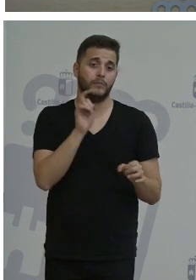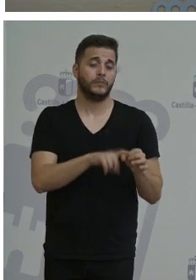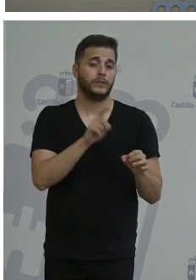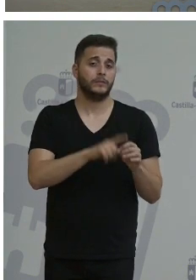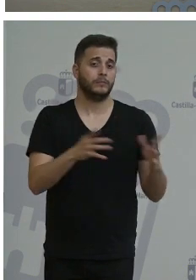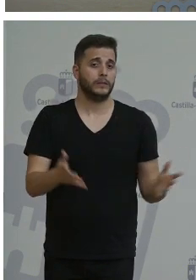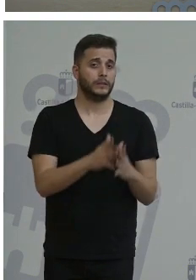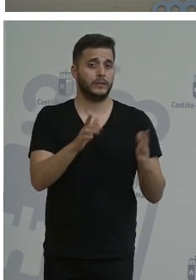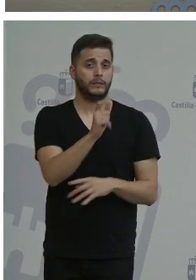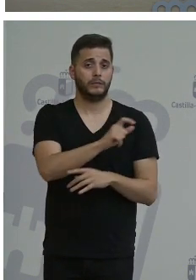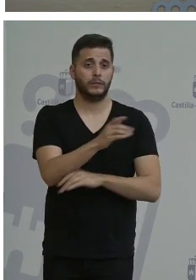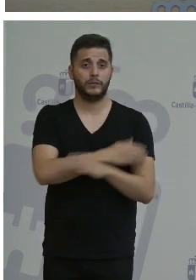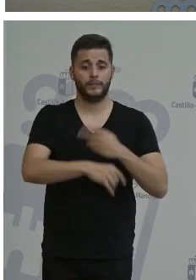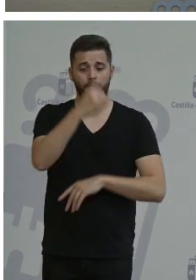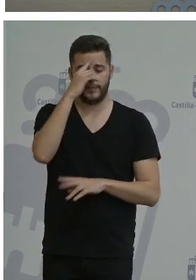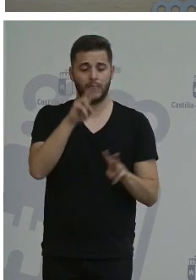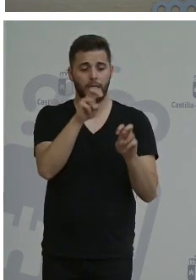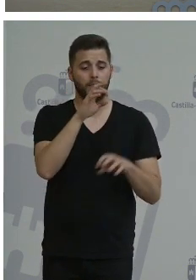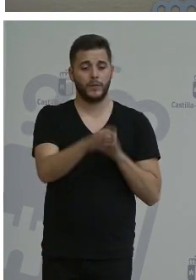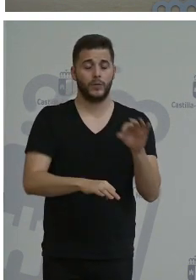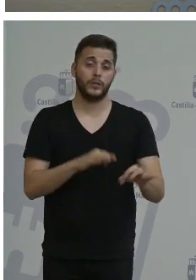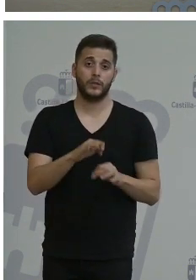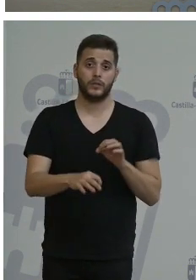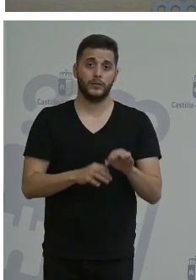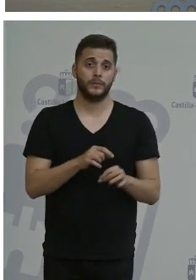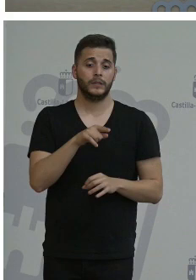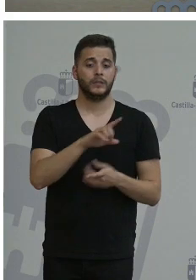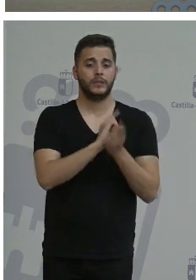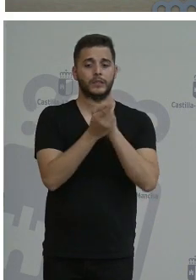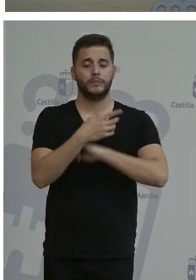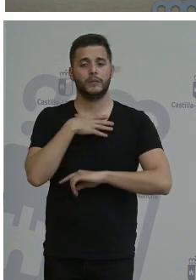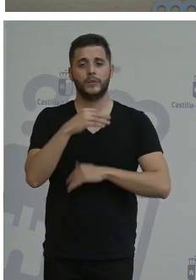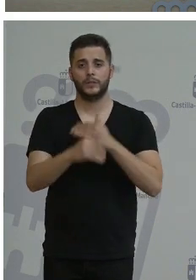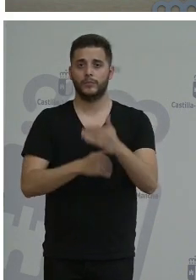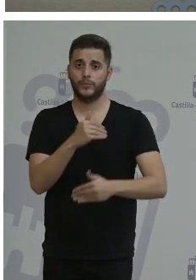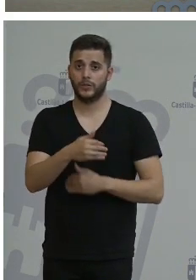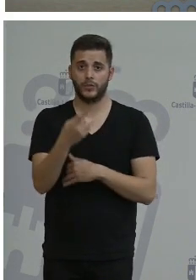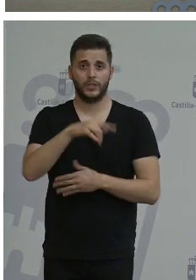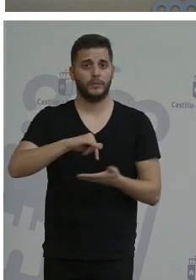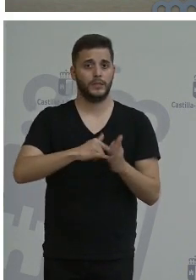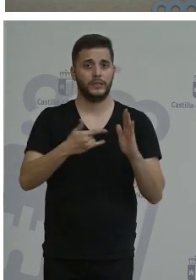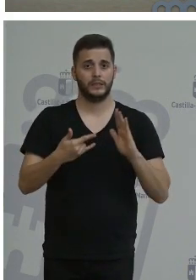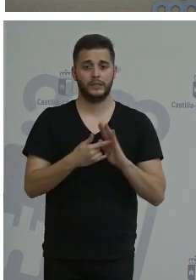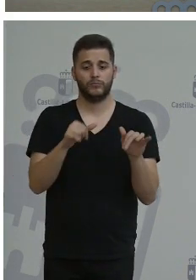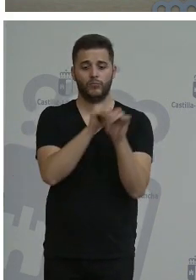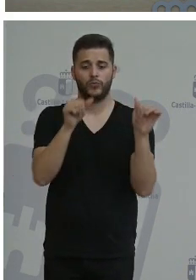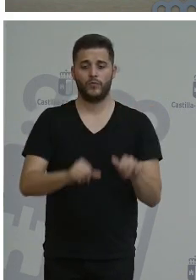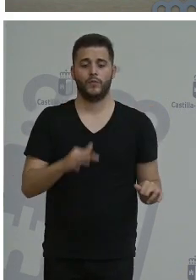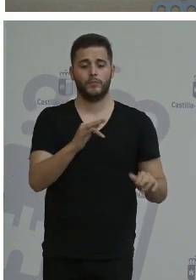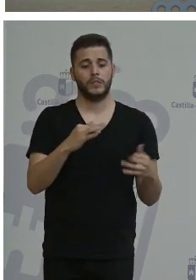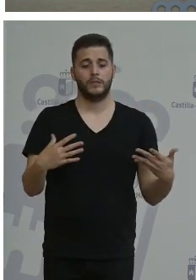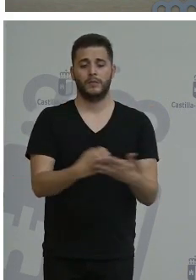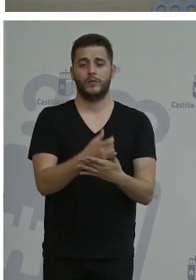discapacidad intelectual en la organización puede cambiar procesos y sistemas de una forma positiva para todos los